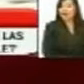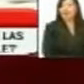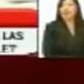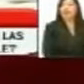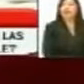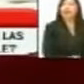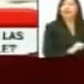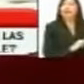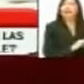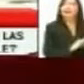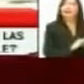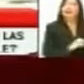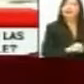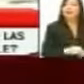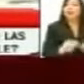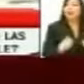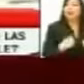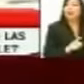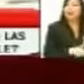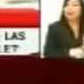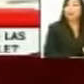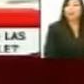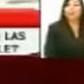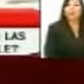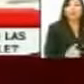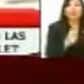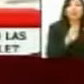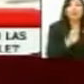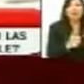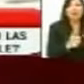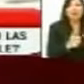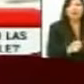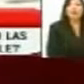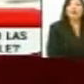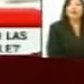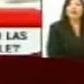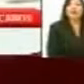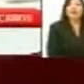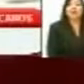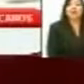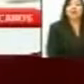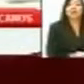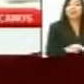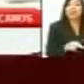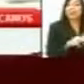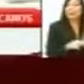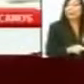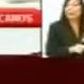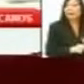de las instituciones que van a tener luego el control o la aplicación de estas